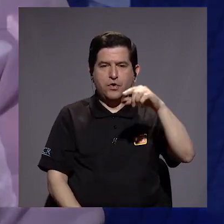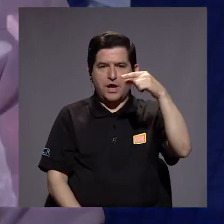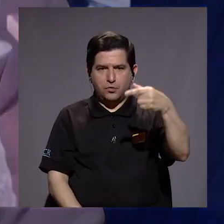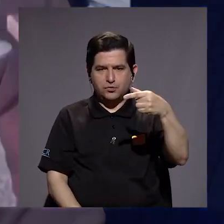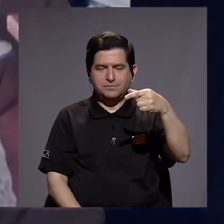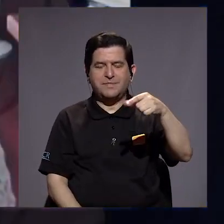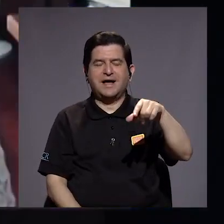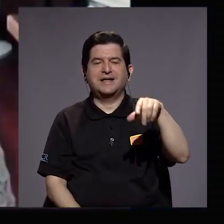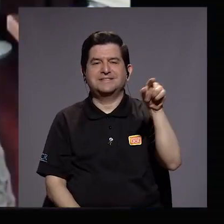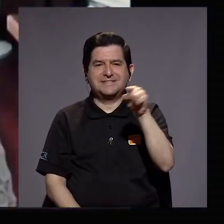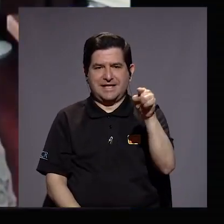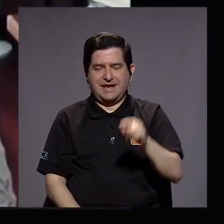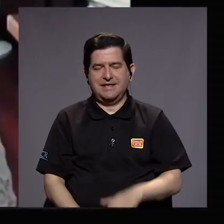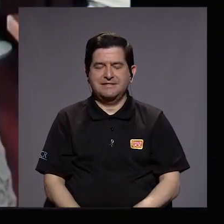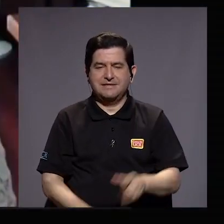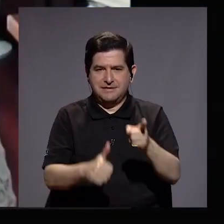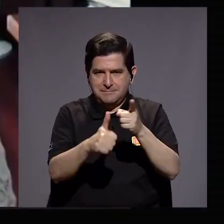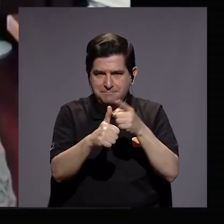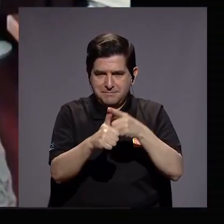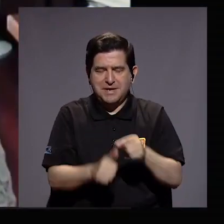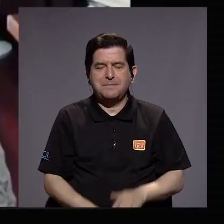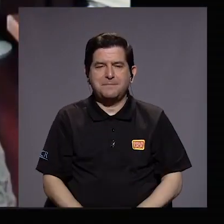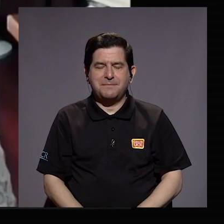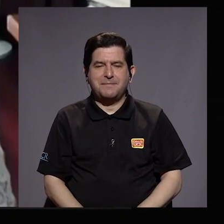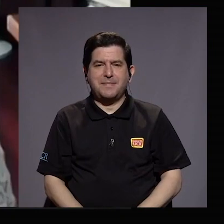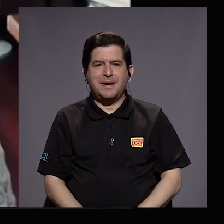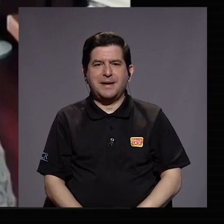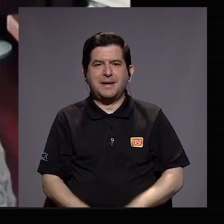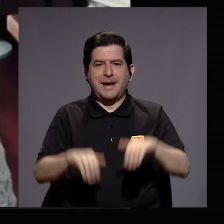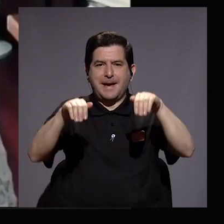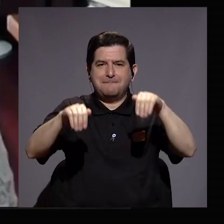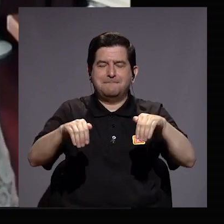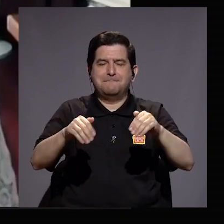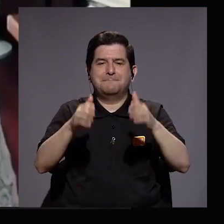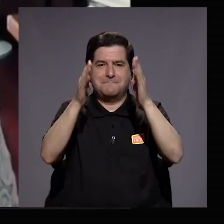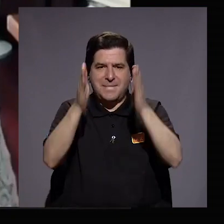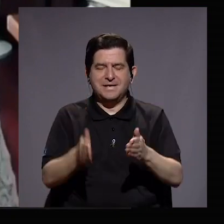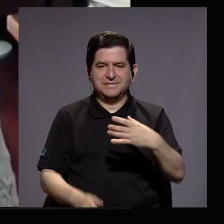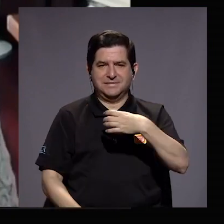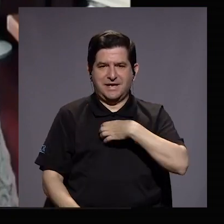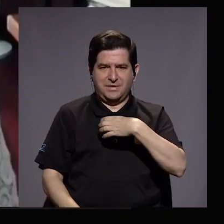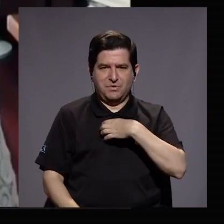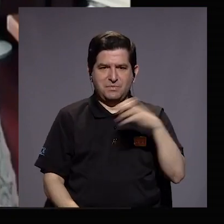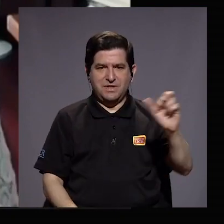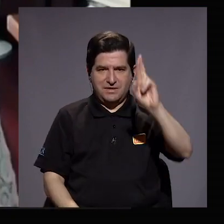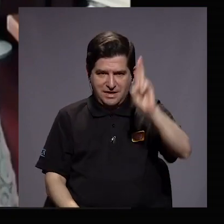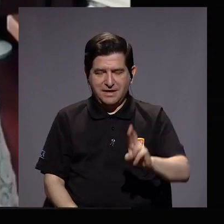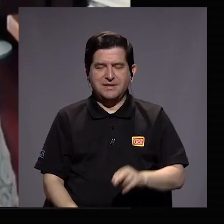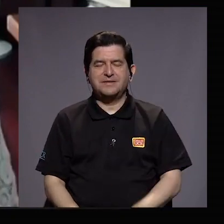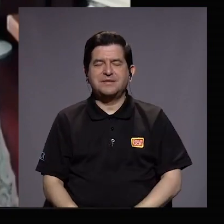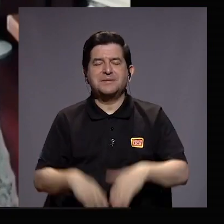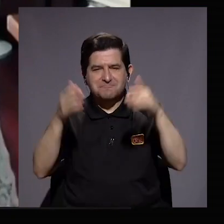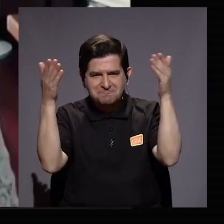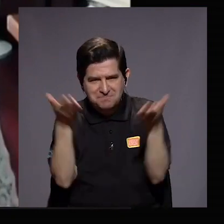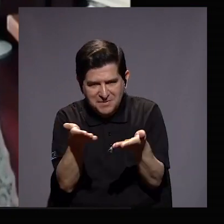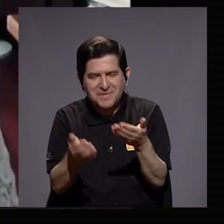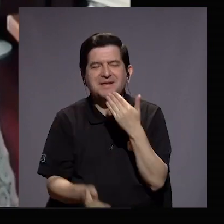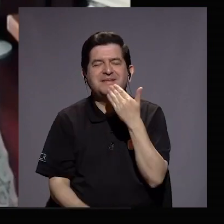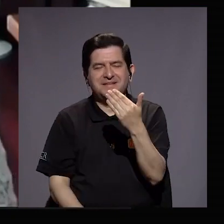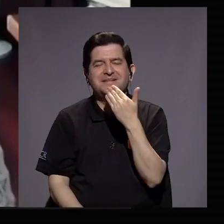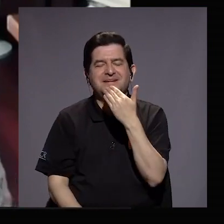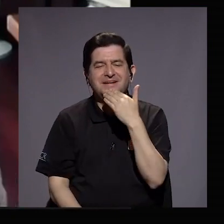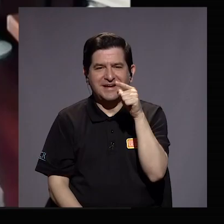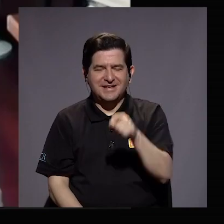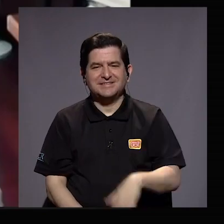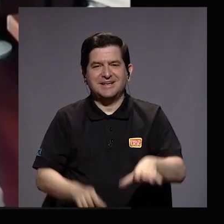Dora Guzmán Zanetti, la primera magistrada propietaria en Costa Rica. Doña Dora, bienvenida,